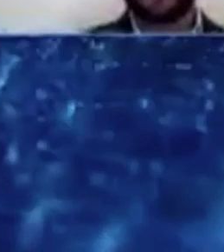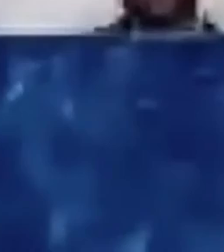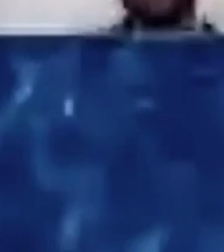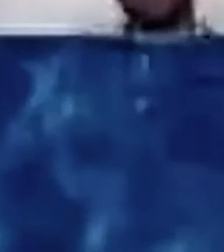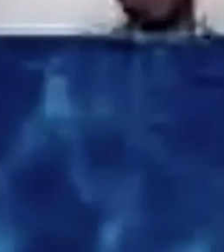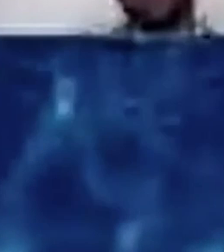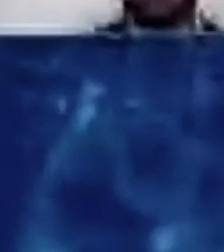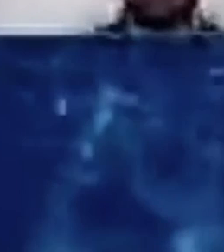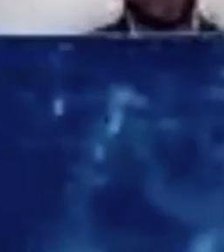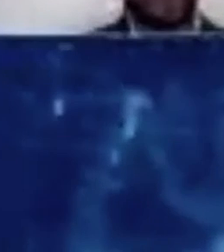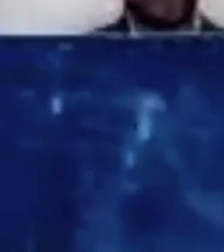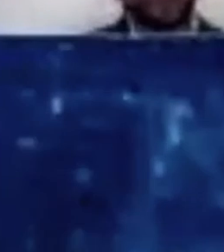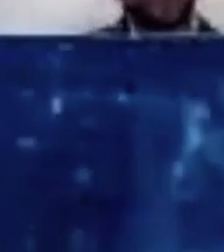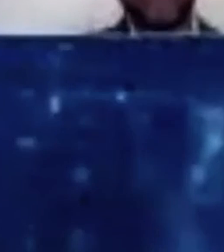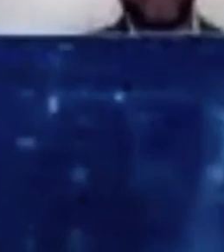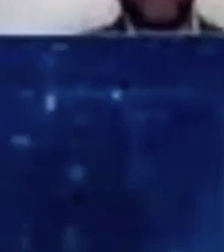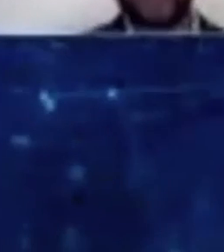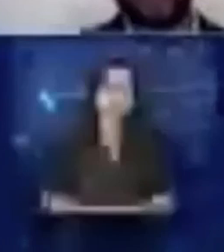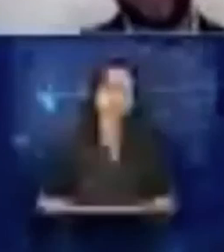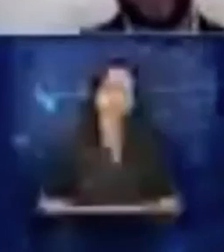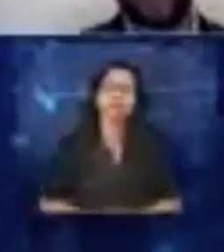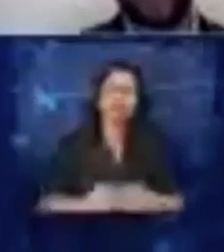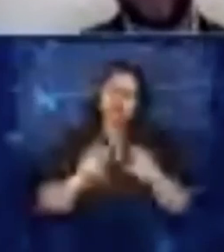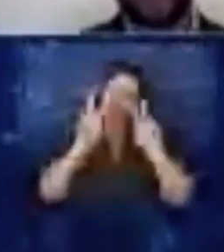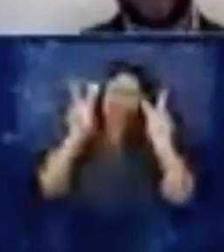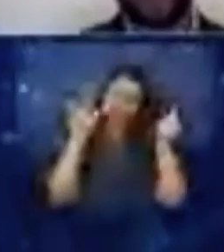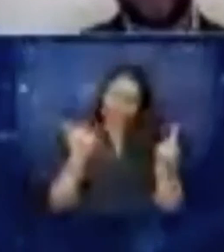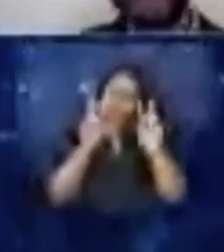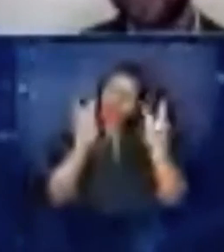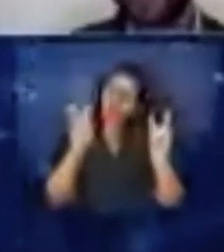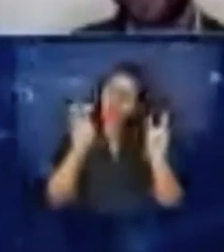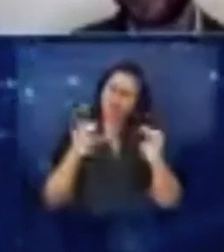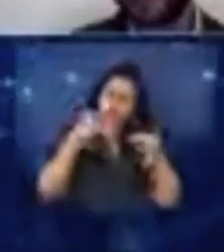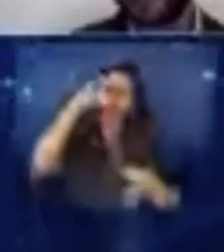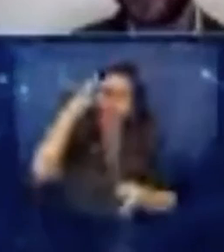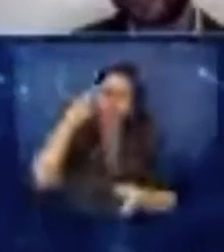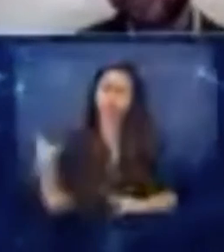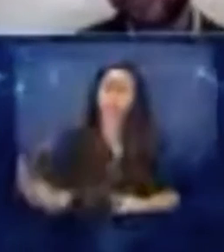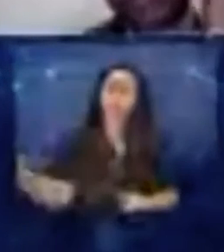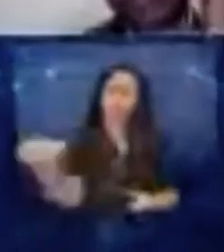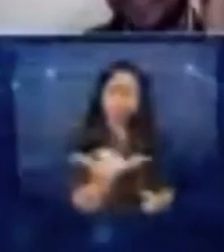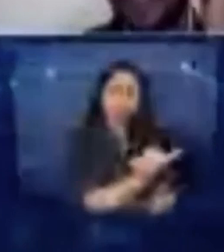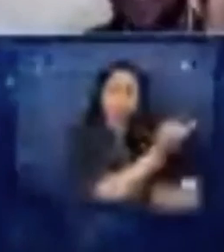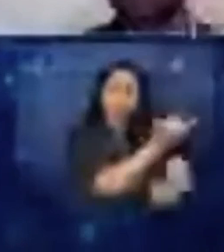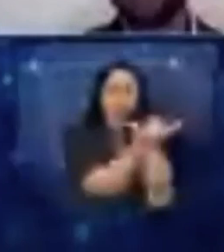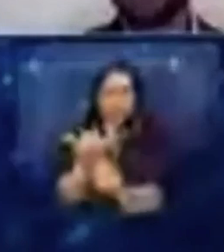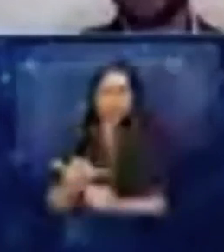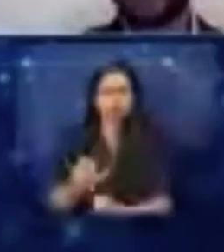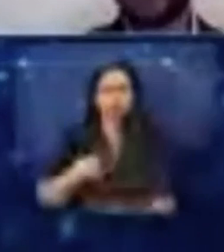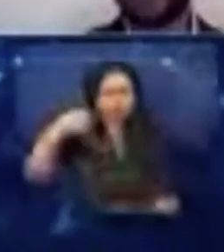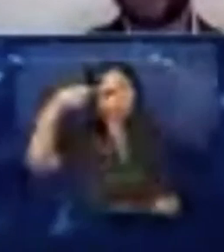Hablábamos sobre el tema del momento, y bueno, la realidad sigue siendo necia, me parece, desde el punto de